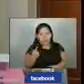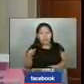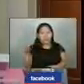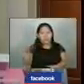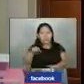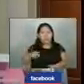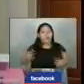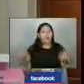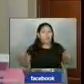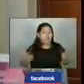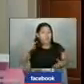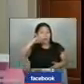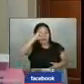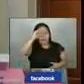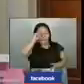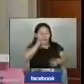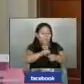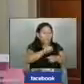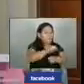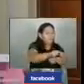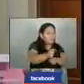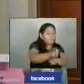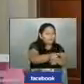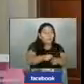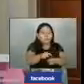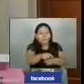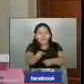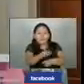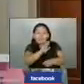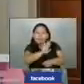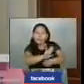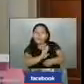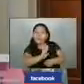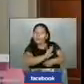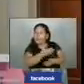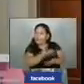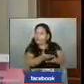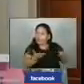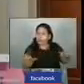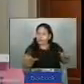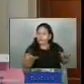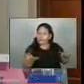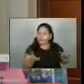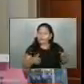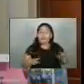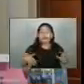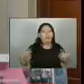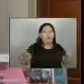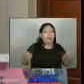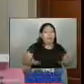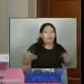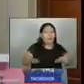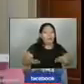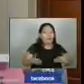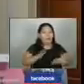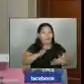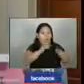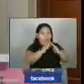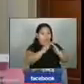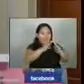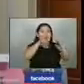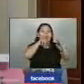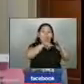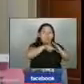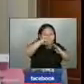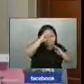están produciendo en esa forma. Todo lo deben de producir ellas dentro de su casa,